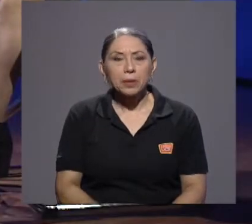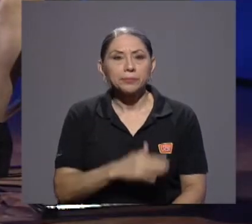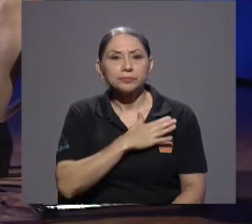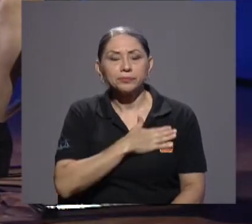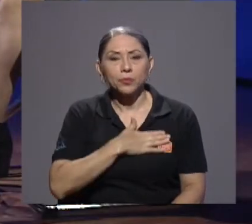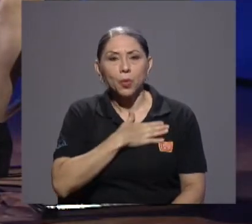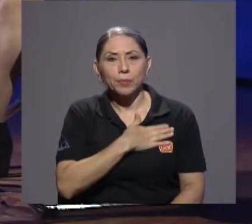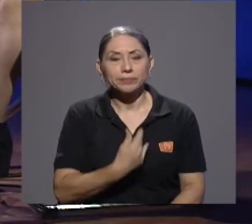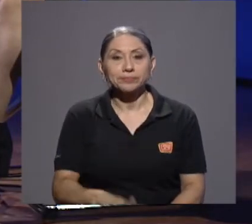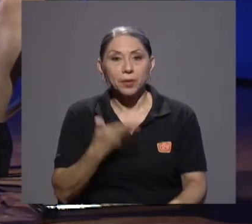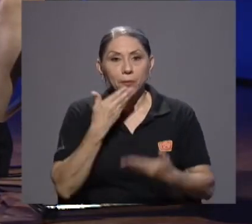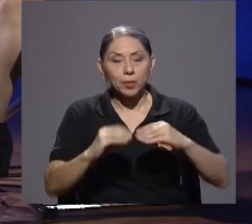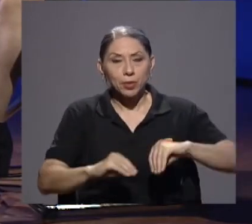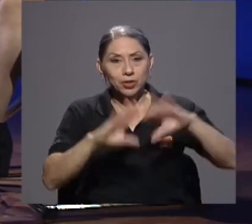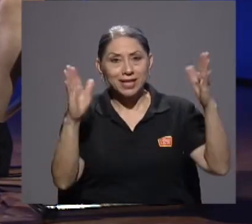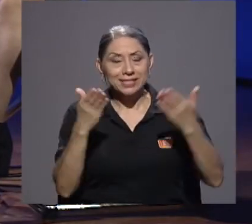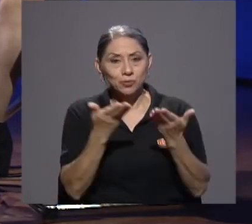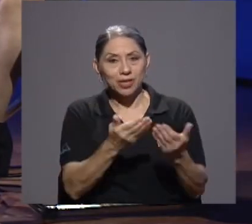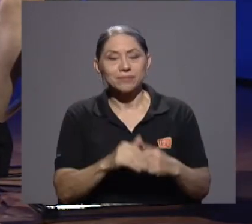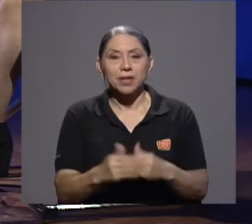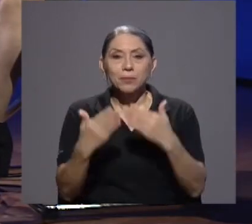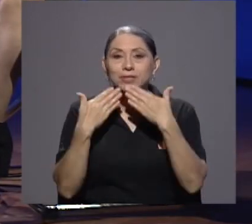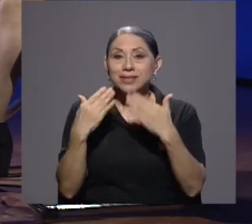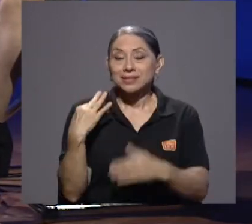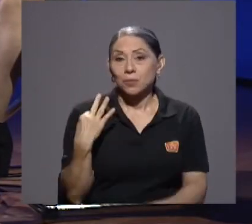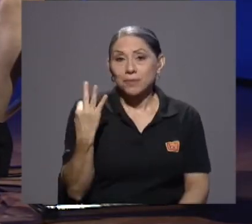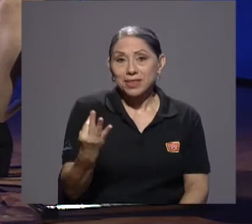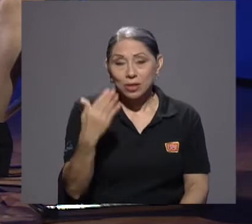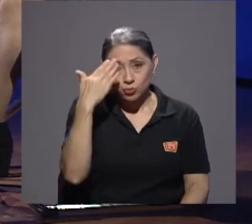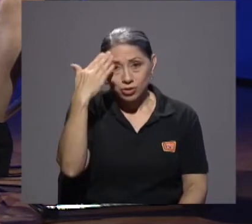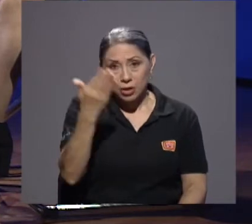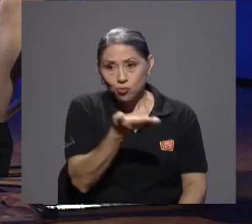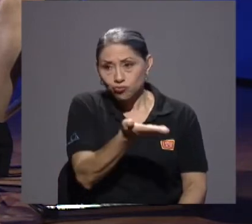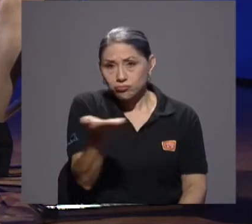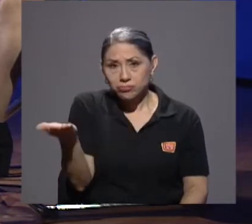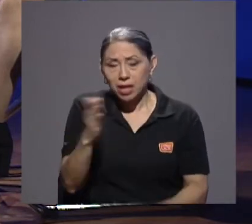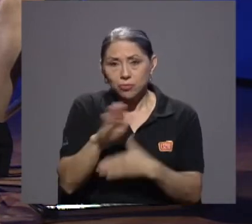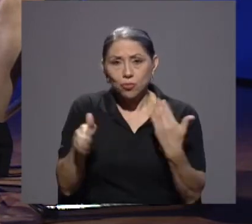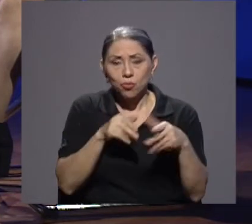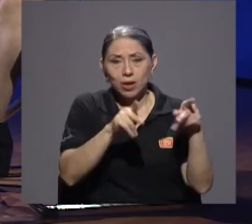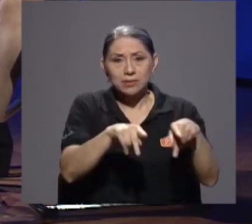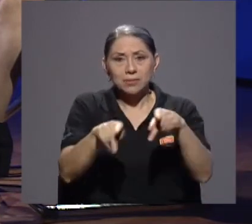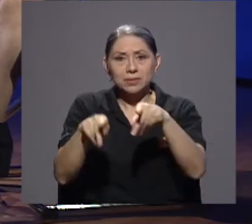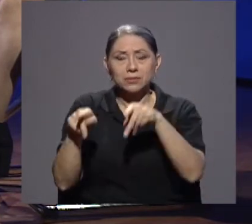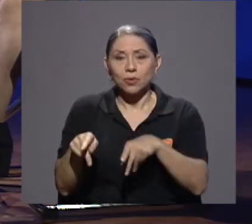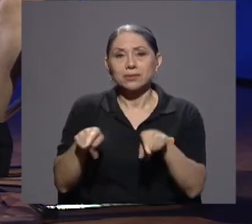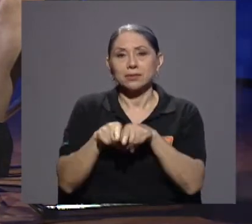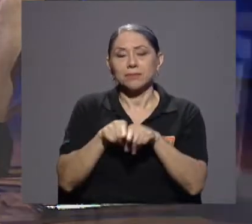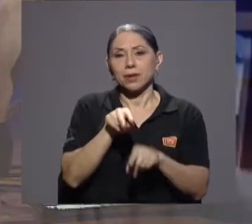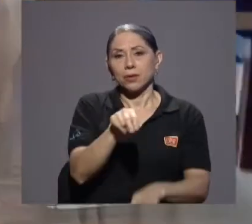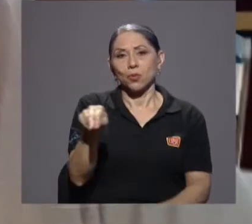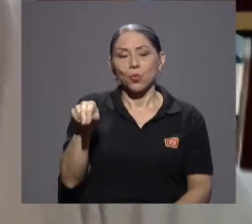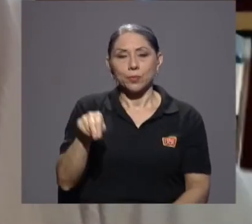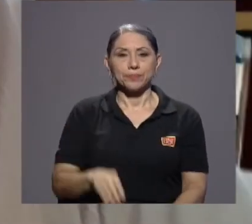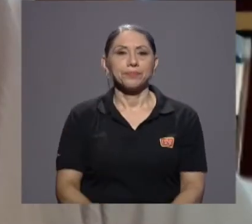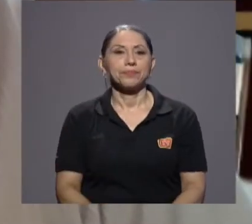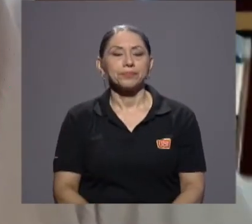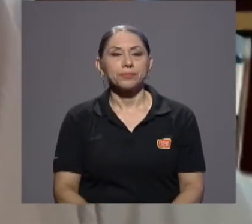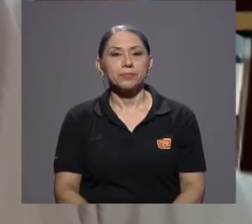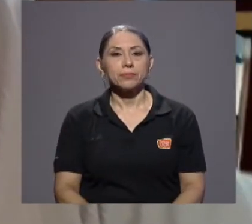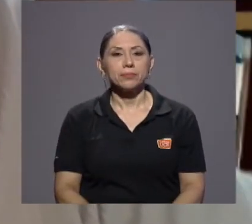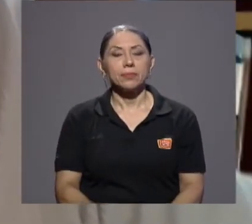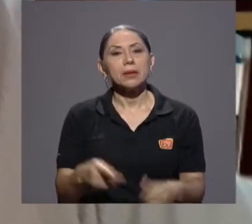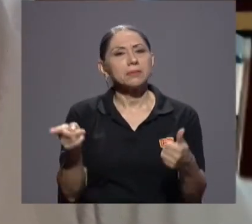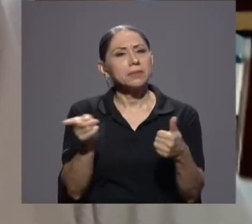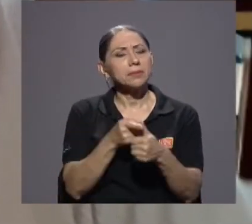Disculpe. Muy buenos días a ustedes. Muchísimas gracias por la invitación. Un saludo a los colegas y a todas las personas que nos están viendo o escuchando. Bueno, primero que